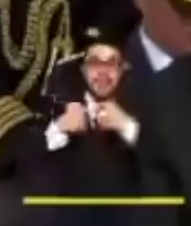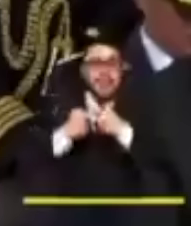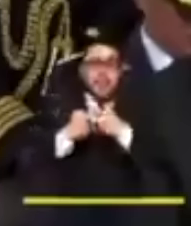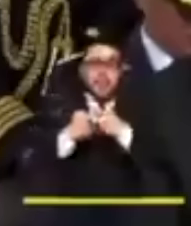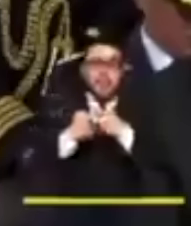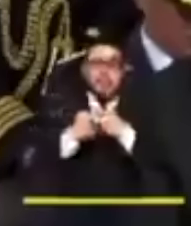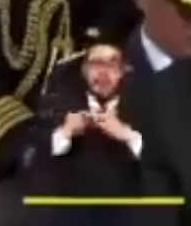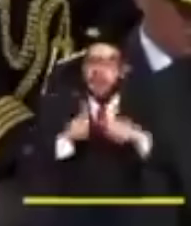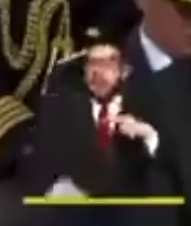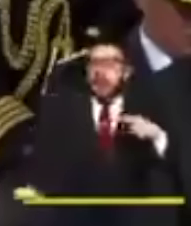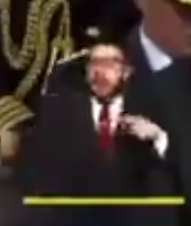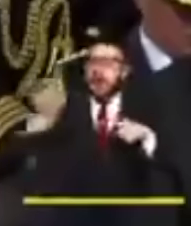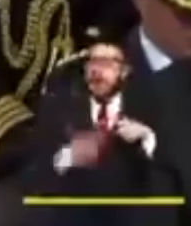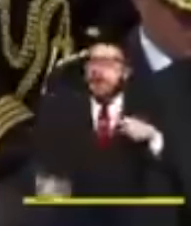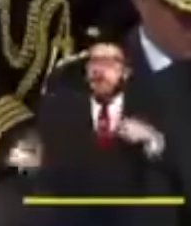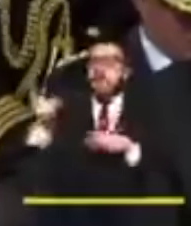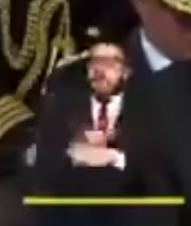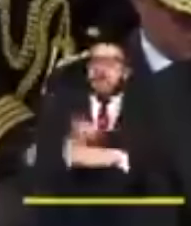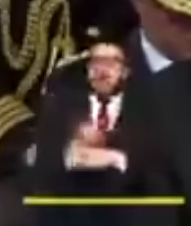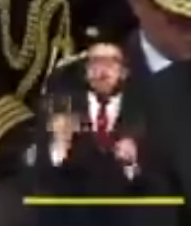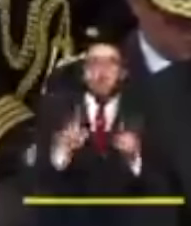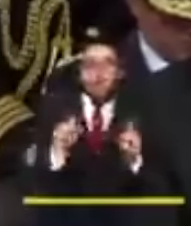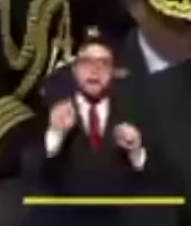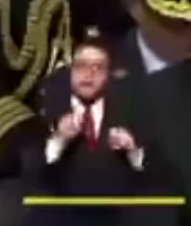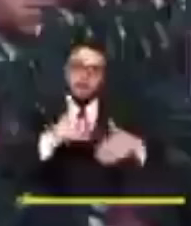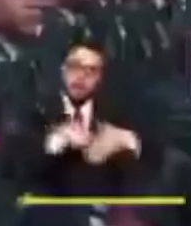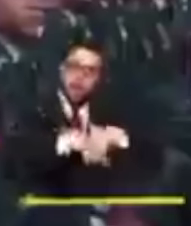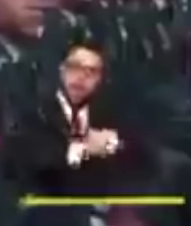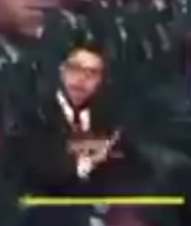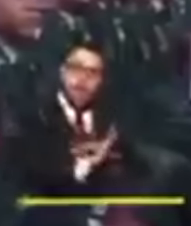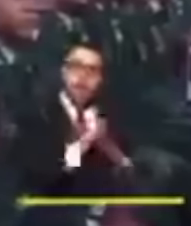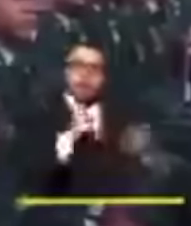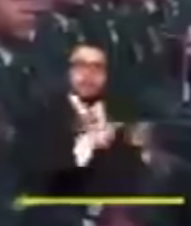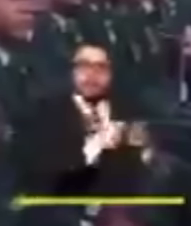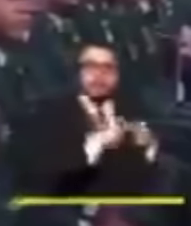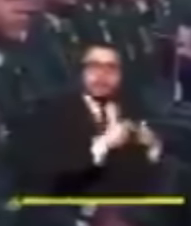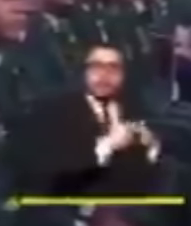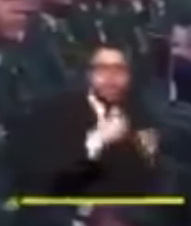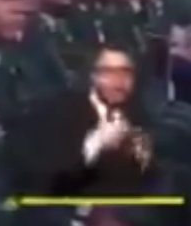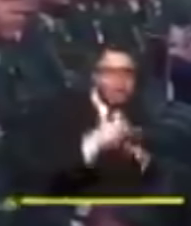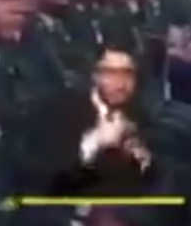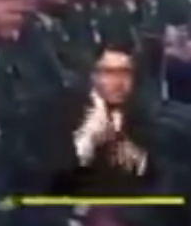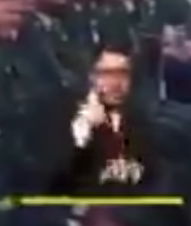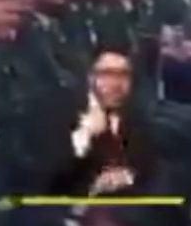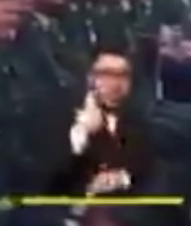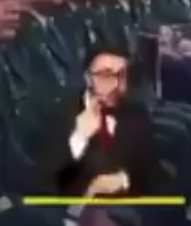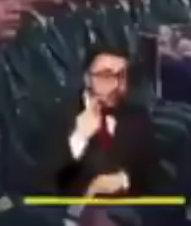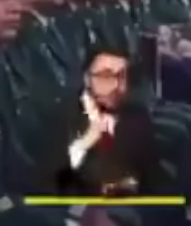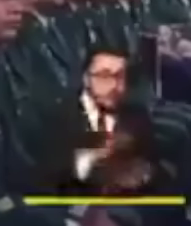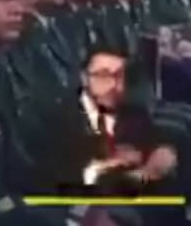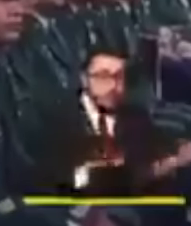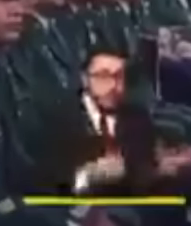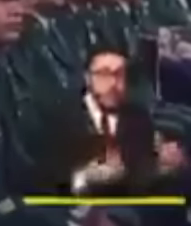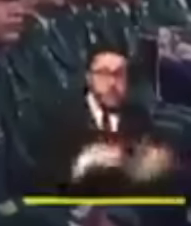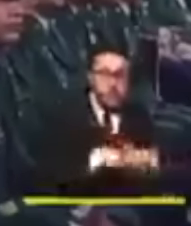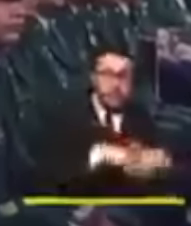posible, podamos guardar una energía que necesitamos en los próximos días y sobre